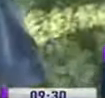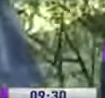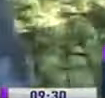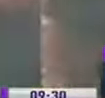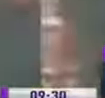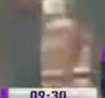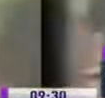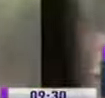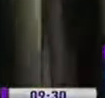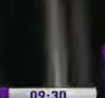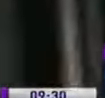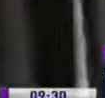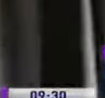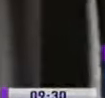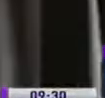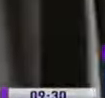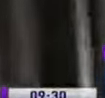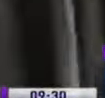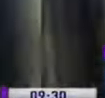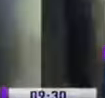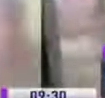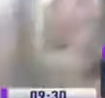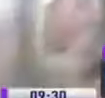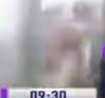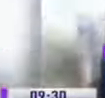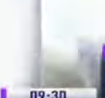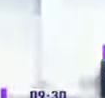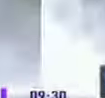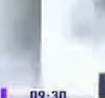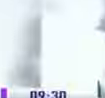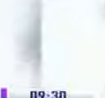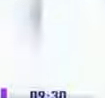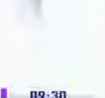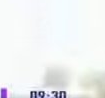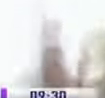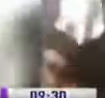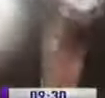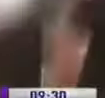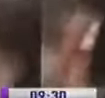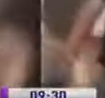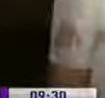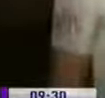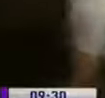un reportero. Los detalles en pocos minutos, ya volvemos.